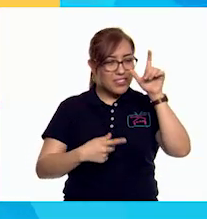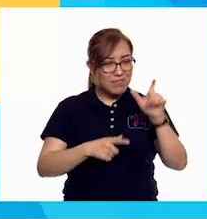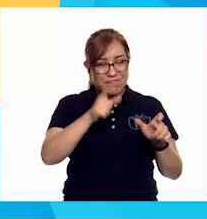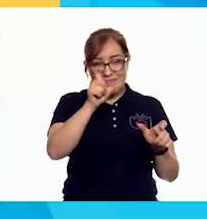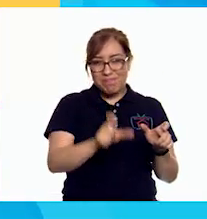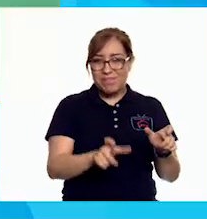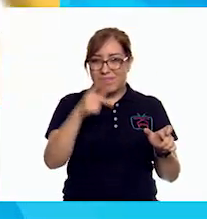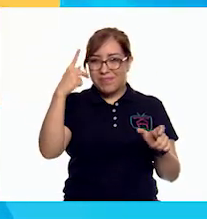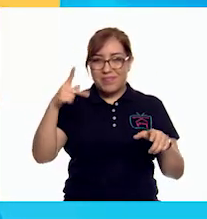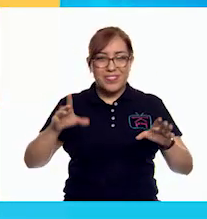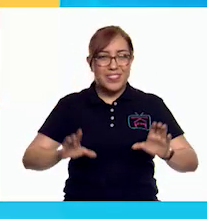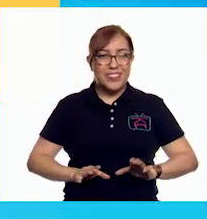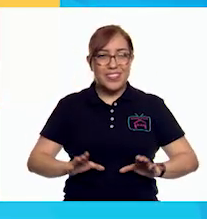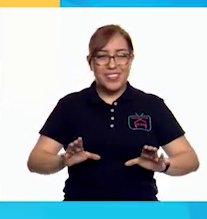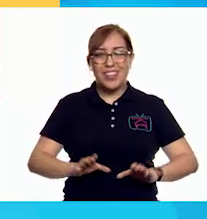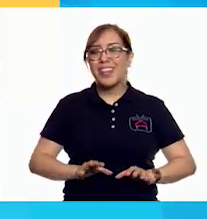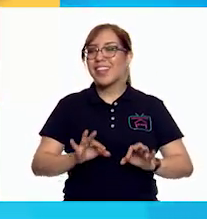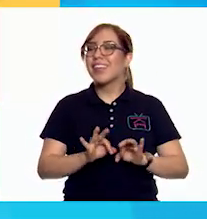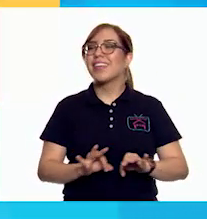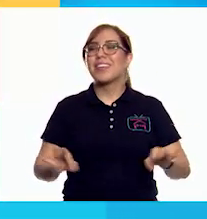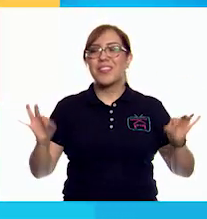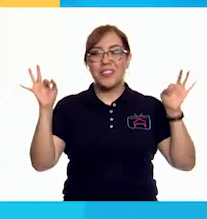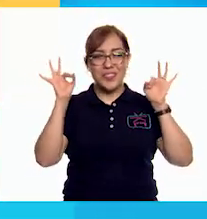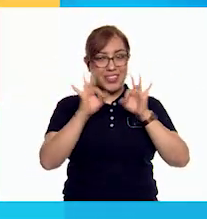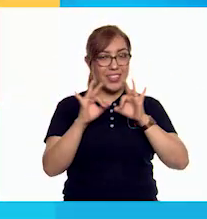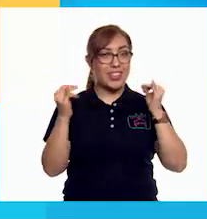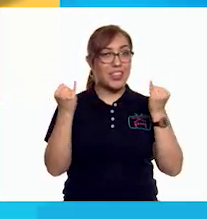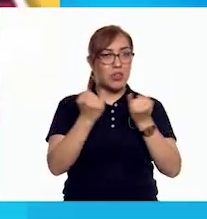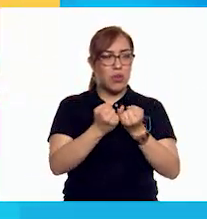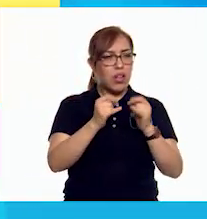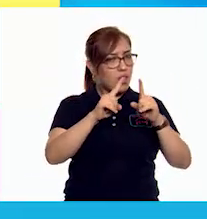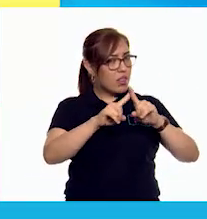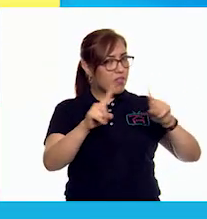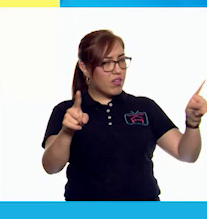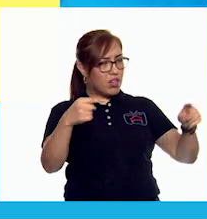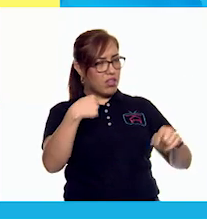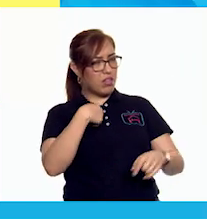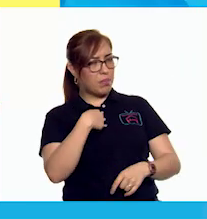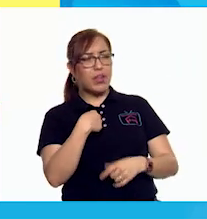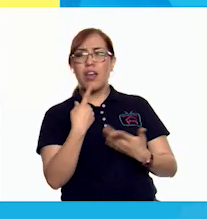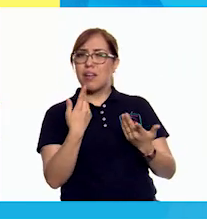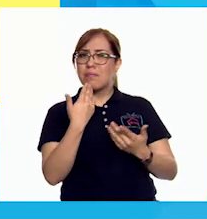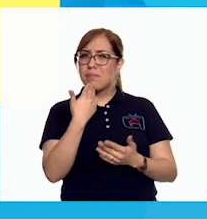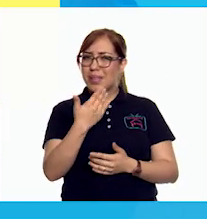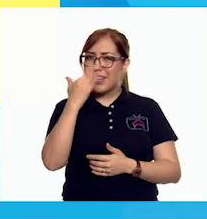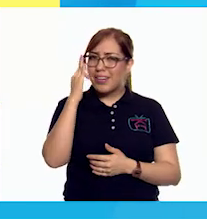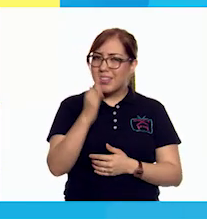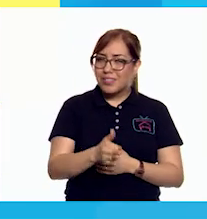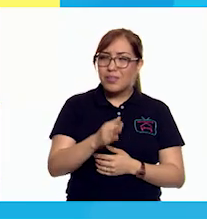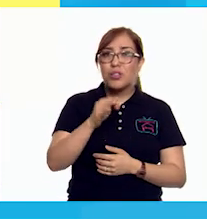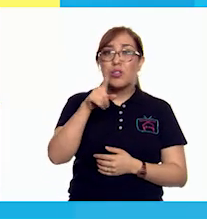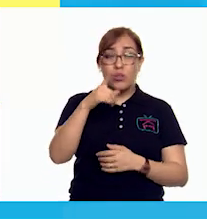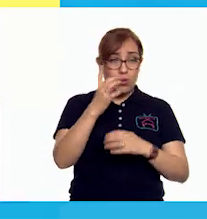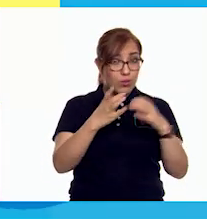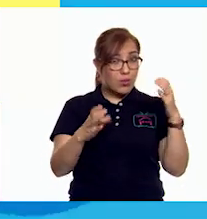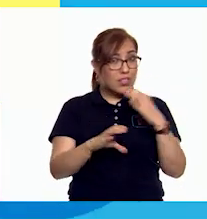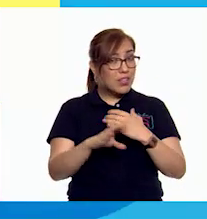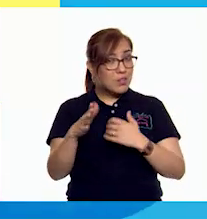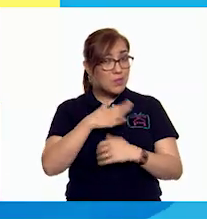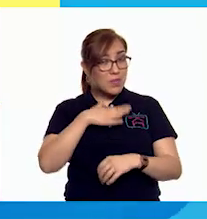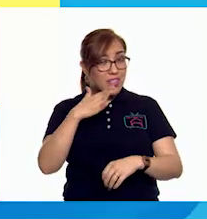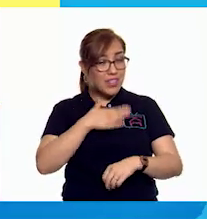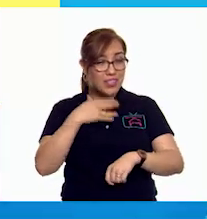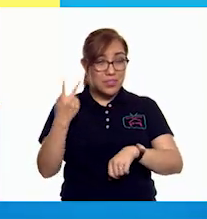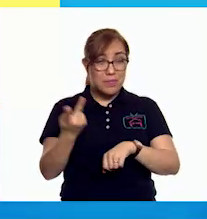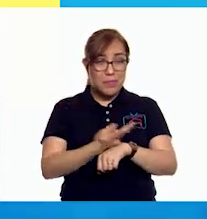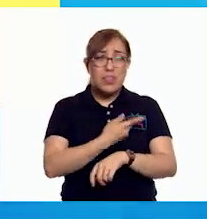de tu familia es igual de importante que aceptar sus diferencias. Comparte con ellos las cosas buenas que te pasen y también los conflictos